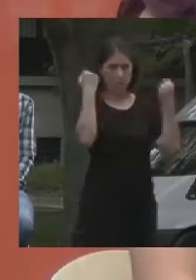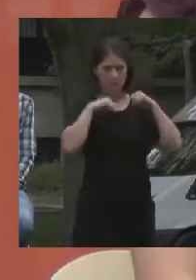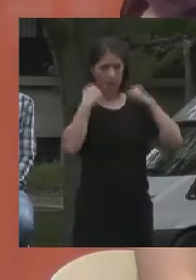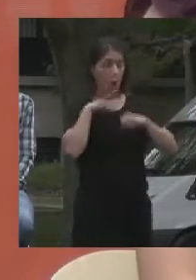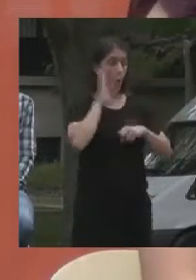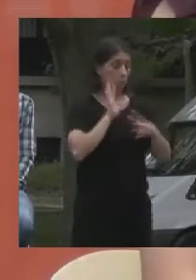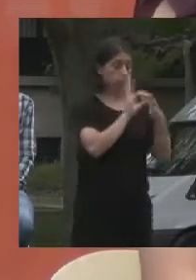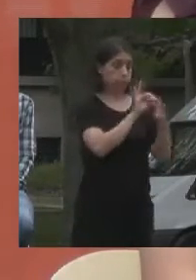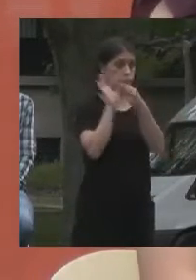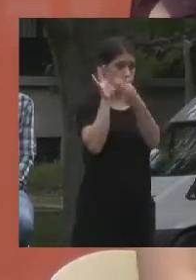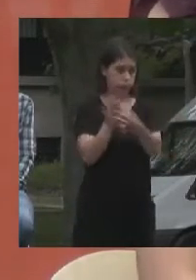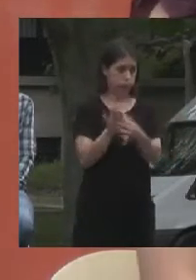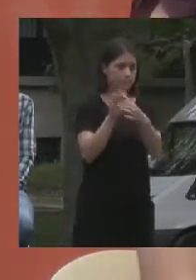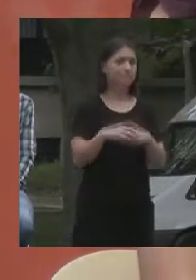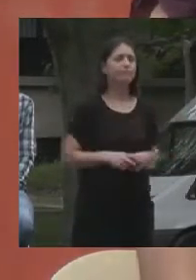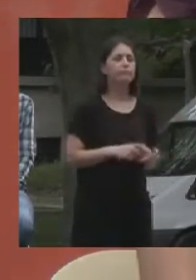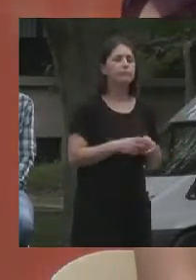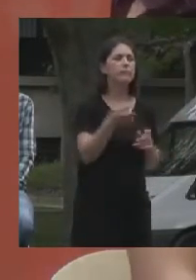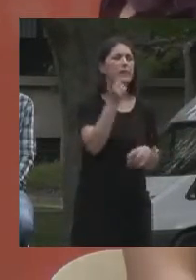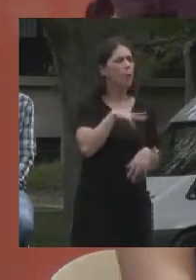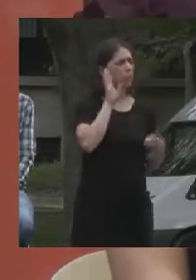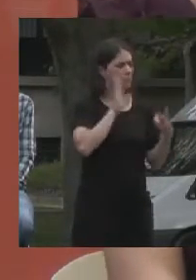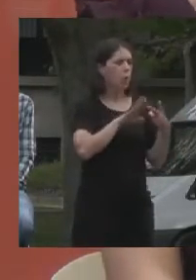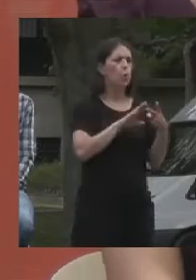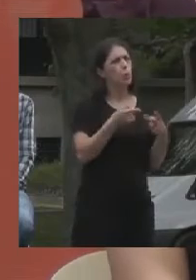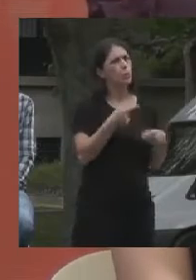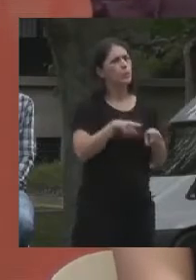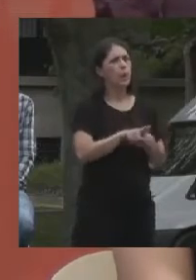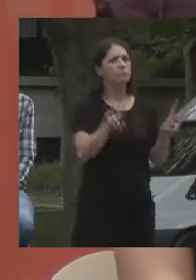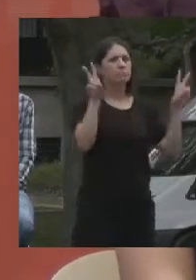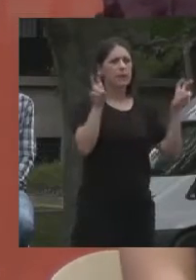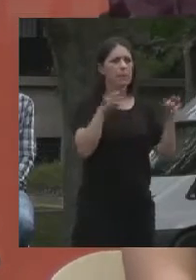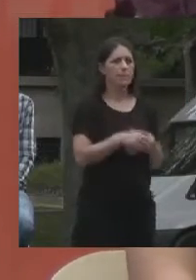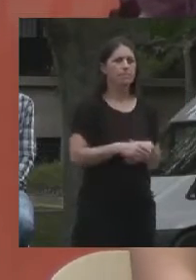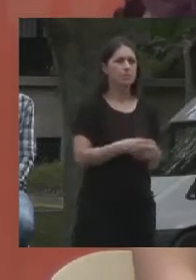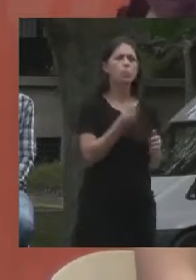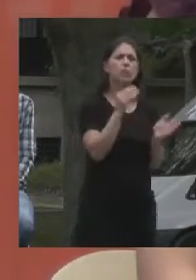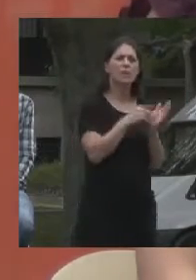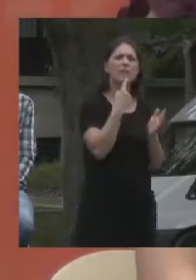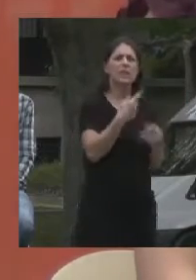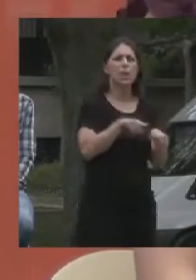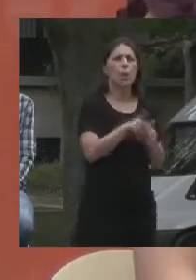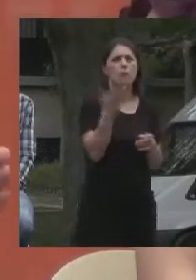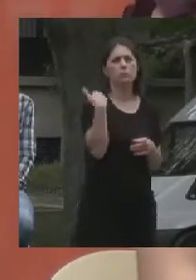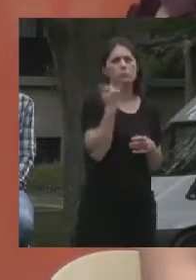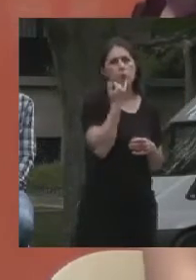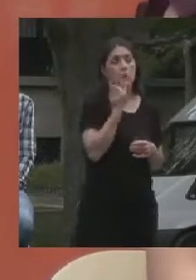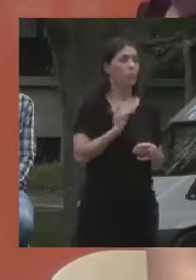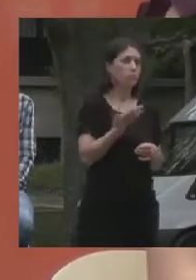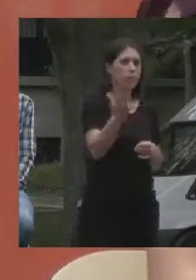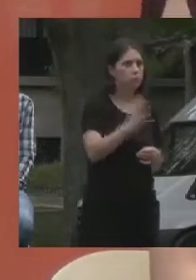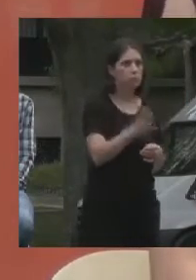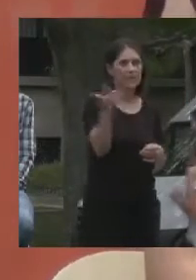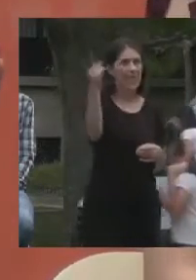corrupción. Tamén a corrupción ten que ver, moitas veces se di que todo o que están a roubar,